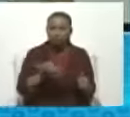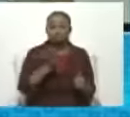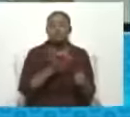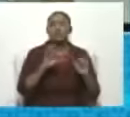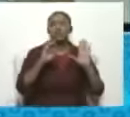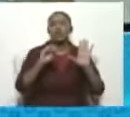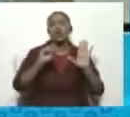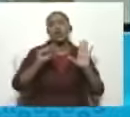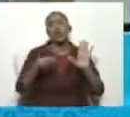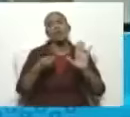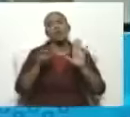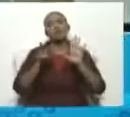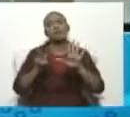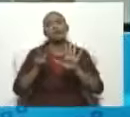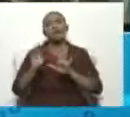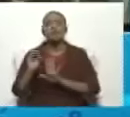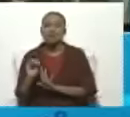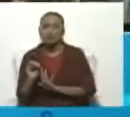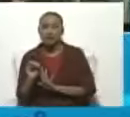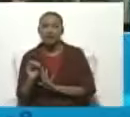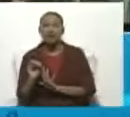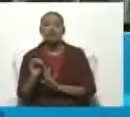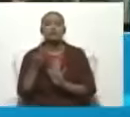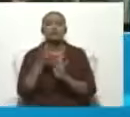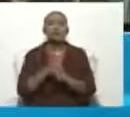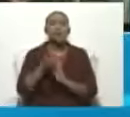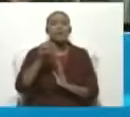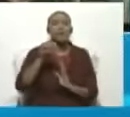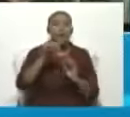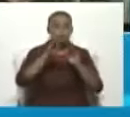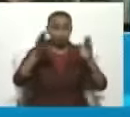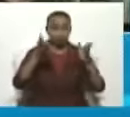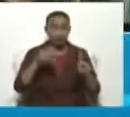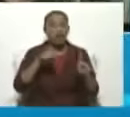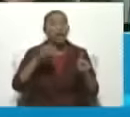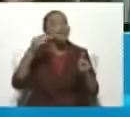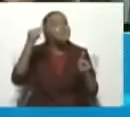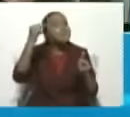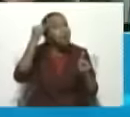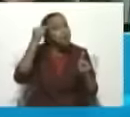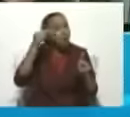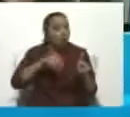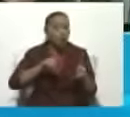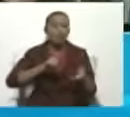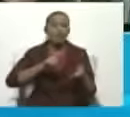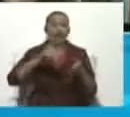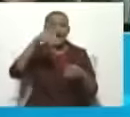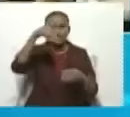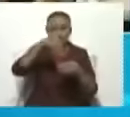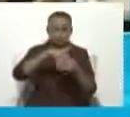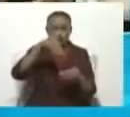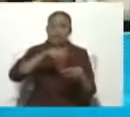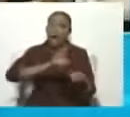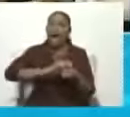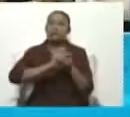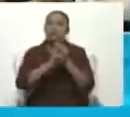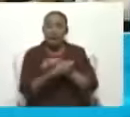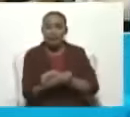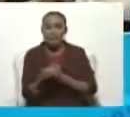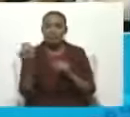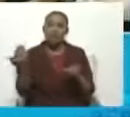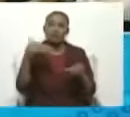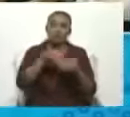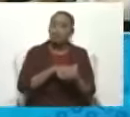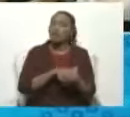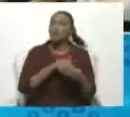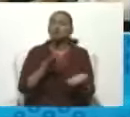de incidencias de las memorias removibles. De manera tal que todas estas incidencias fueron resueltas